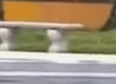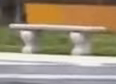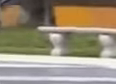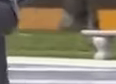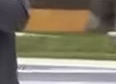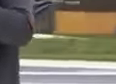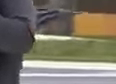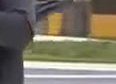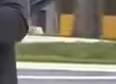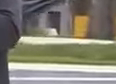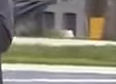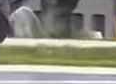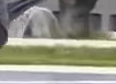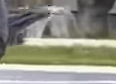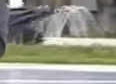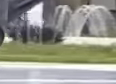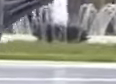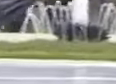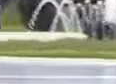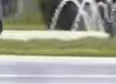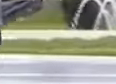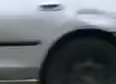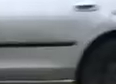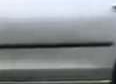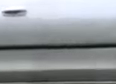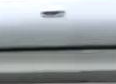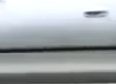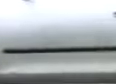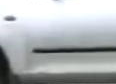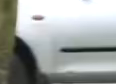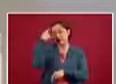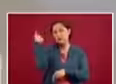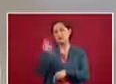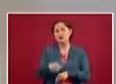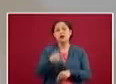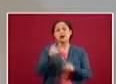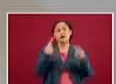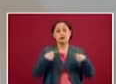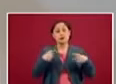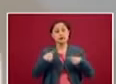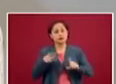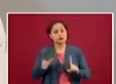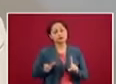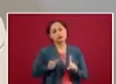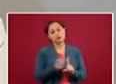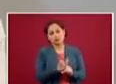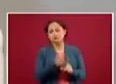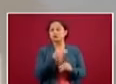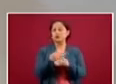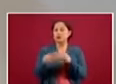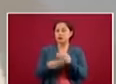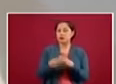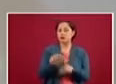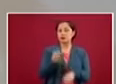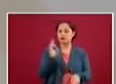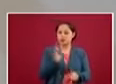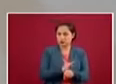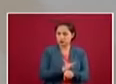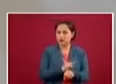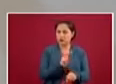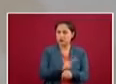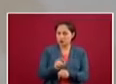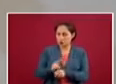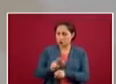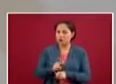Seguir ciertas medidas de salud pública y notificar su efectividad. Diseñar y difundir información sobre salud pública por